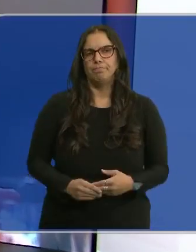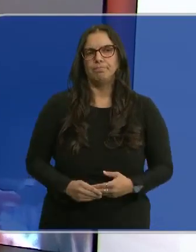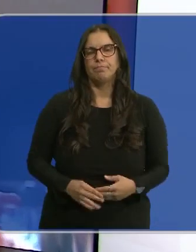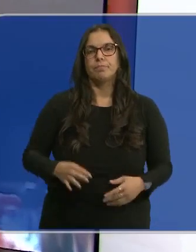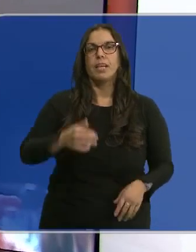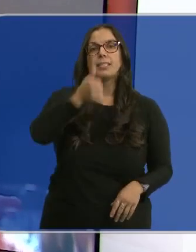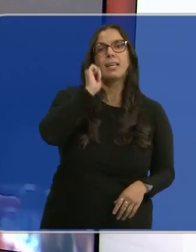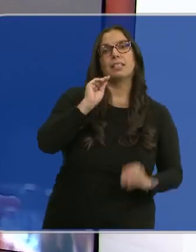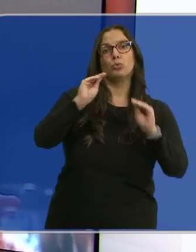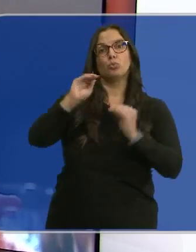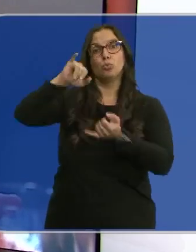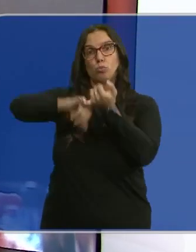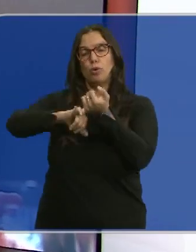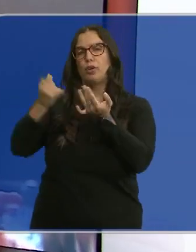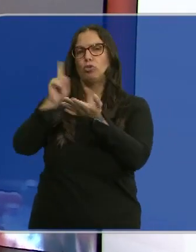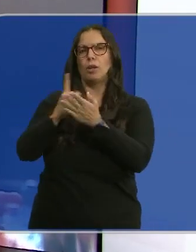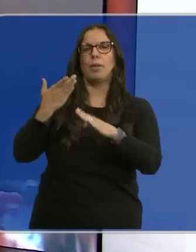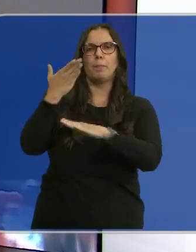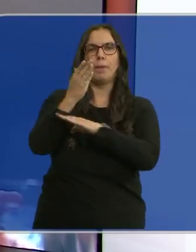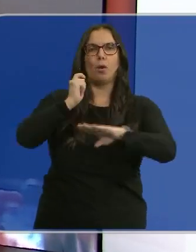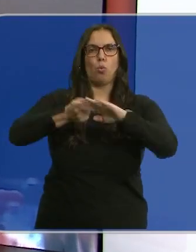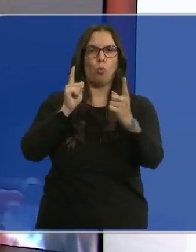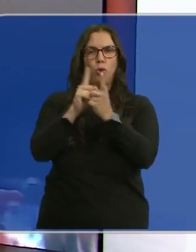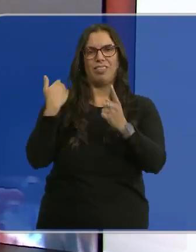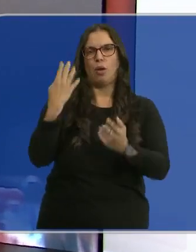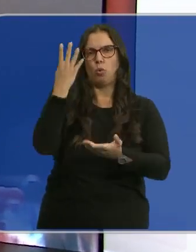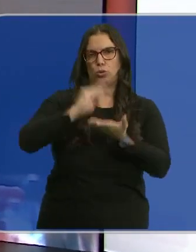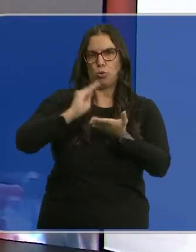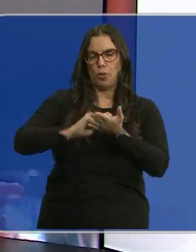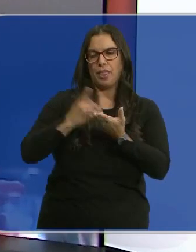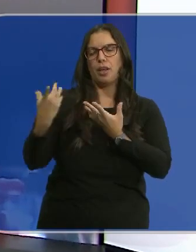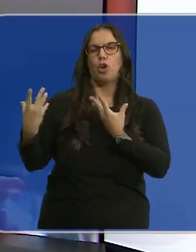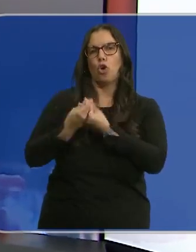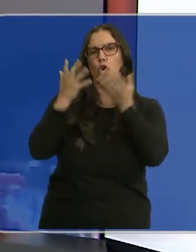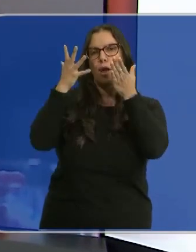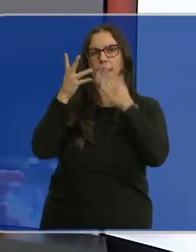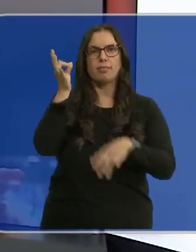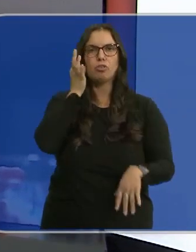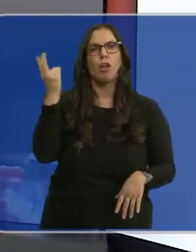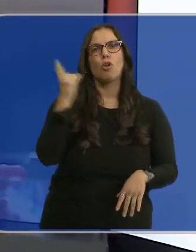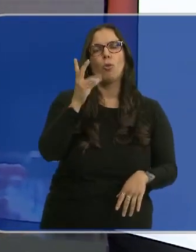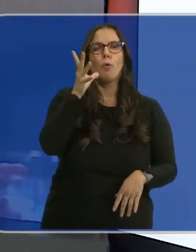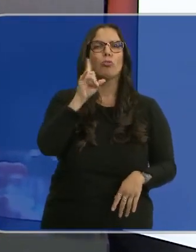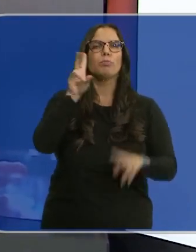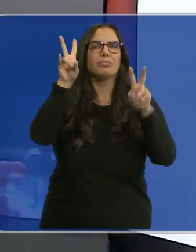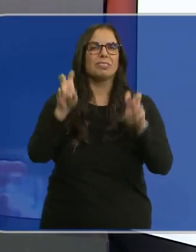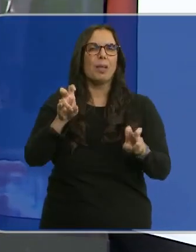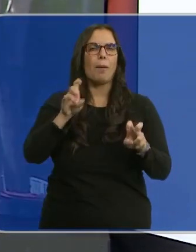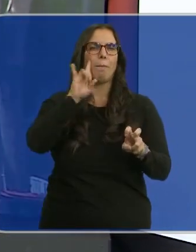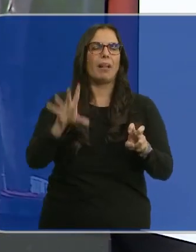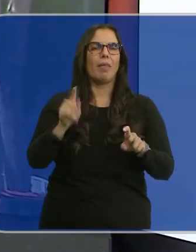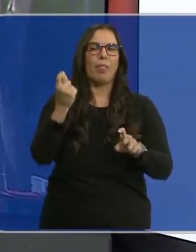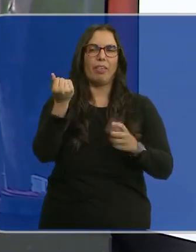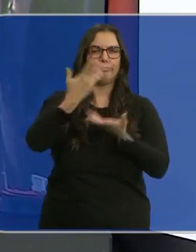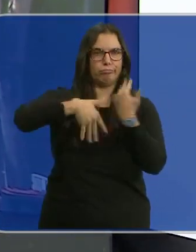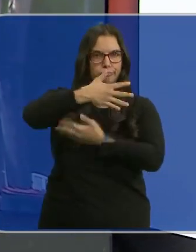La mujer de Pedro Sánchez ha vuelto a declarar ante el juez. Es la cuarta vez que lo hace. Lo ha hecho junto a su asesora por presunta malversación. ¿Qué sabemos a